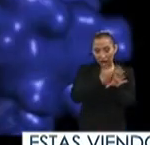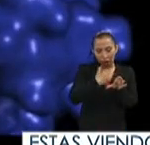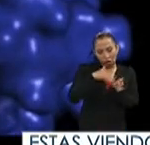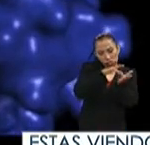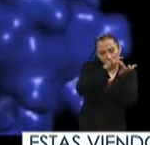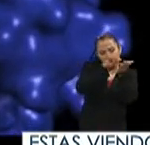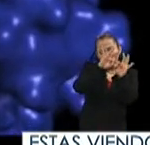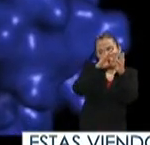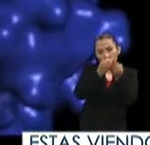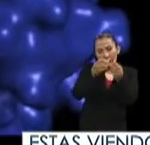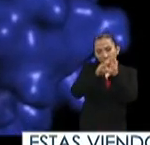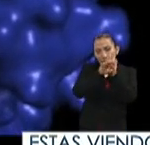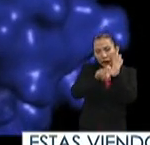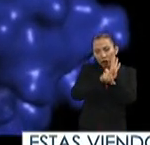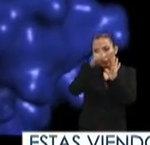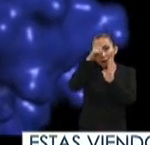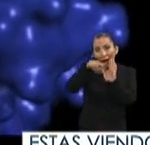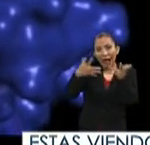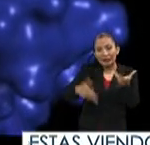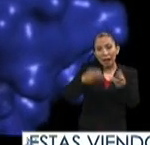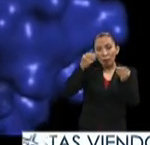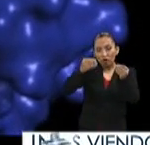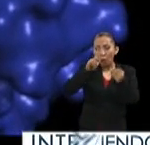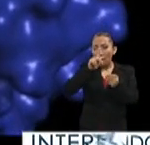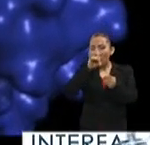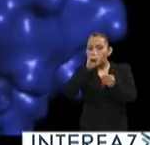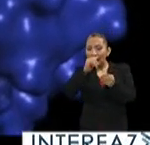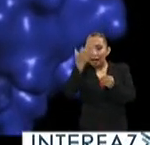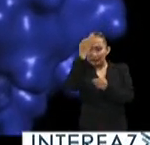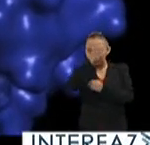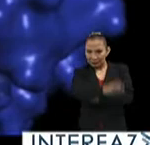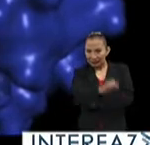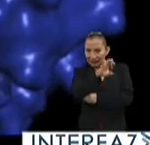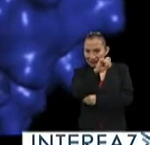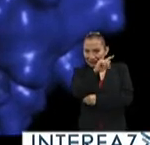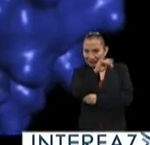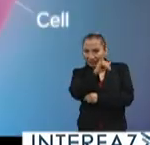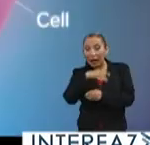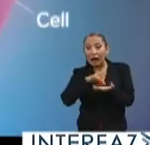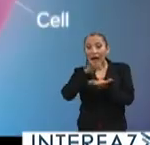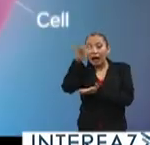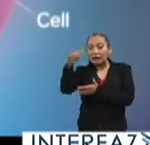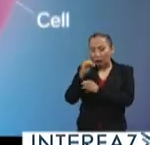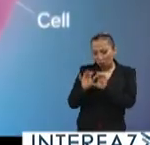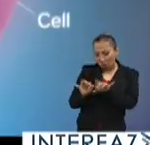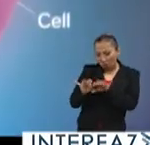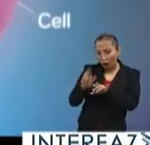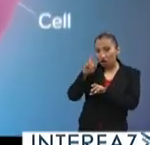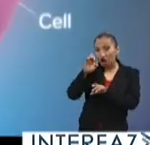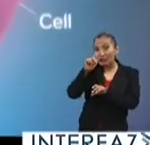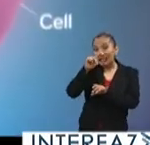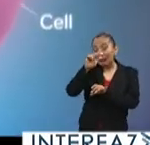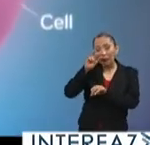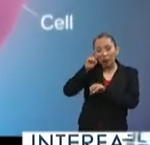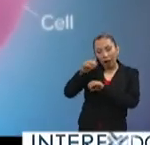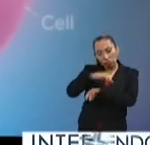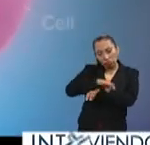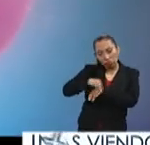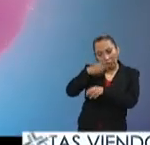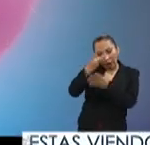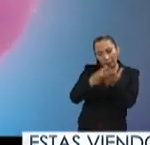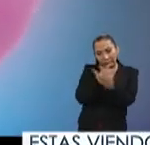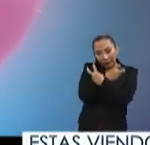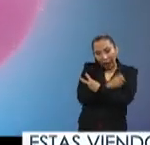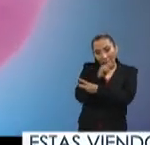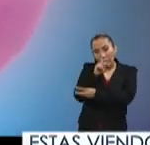nuevo método de alto rendimiento para producir miles de proteínas sintéticas. Gracias a la plataforma informática Rosetta, se pudo diseñar el esqueleto